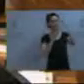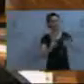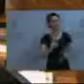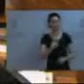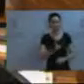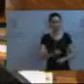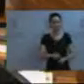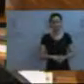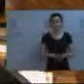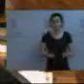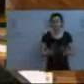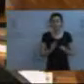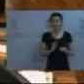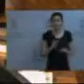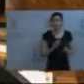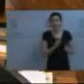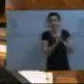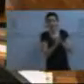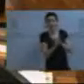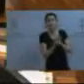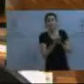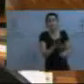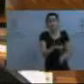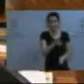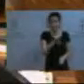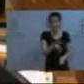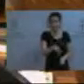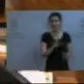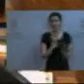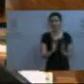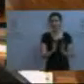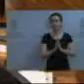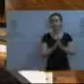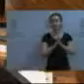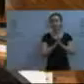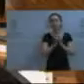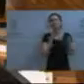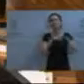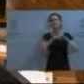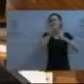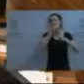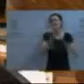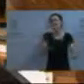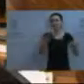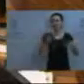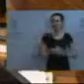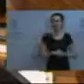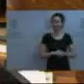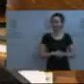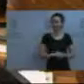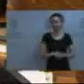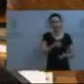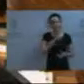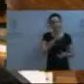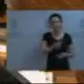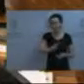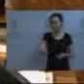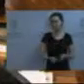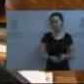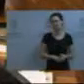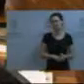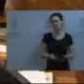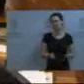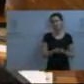Lo hice en igual sentido. En el caso contrario, les pido que se comporten correctamente. No es tan difícil atender